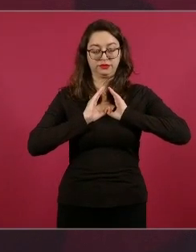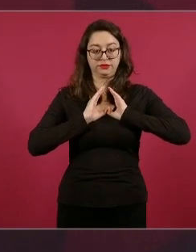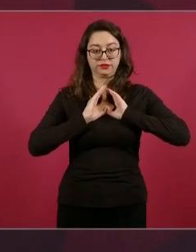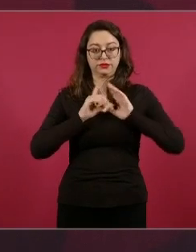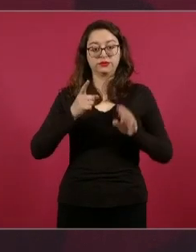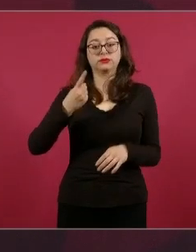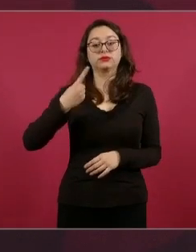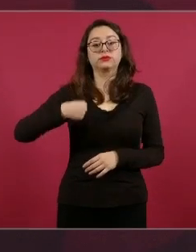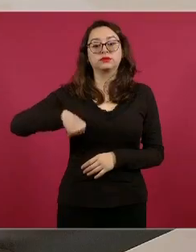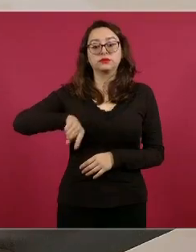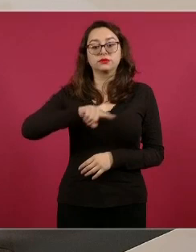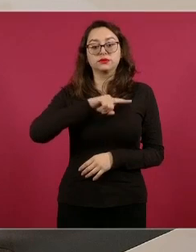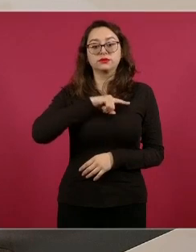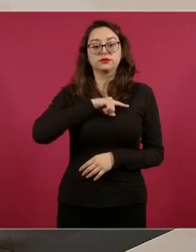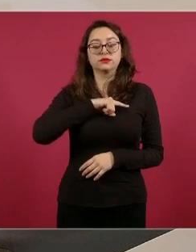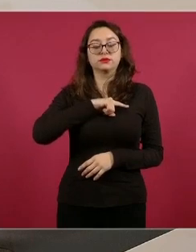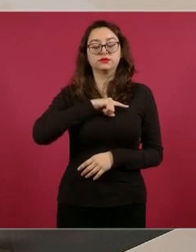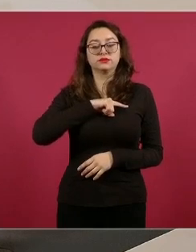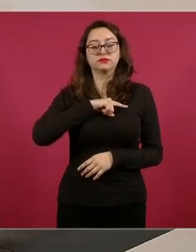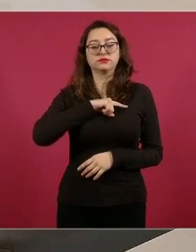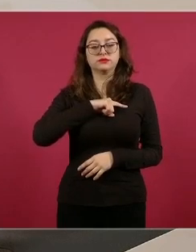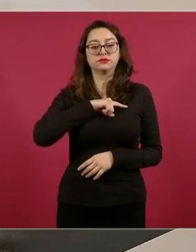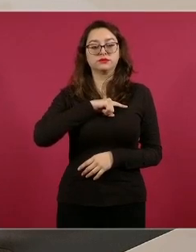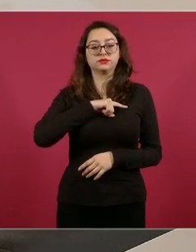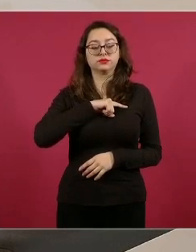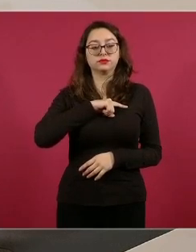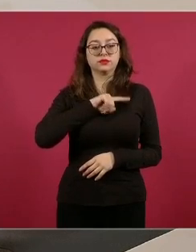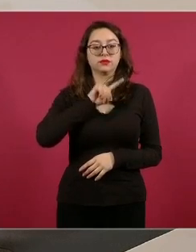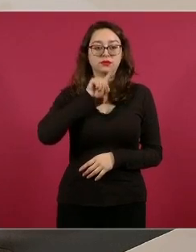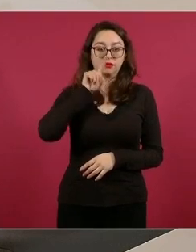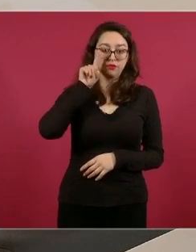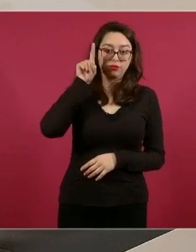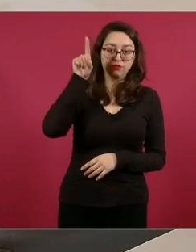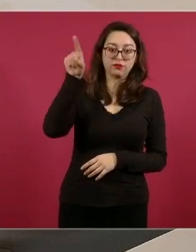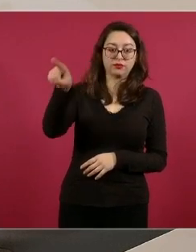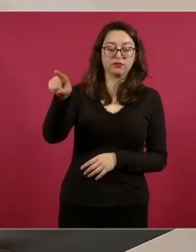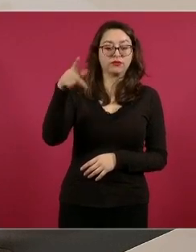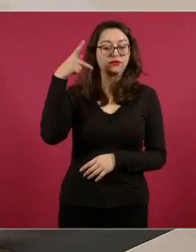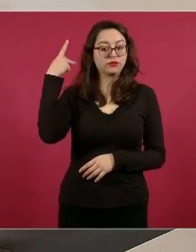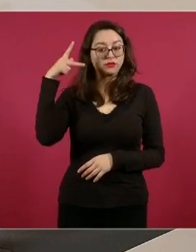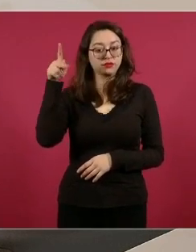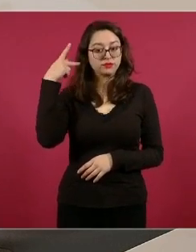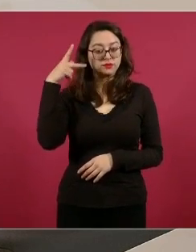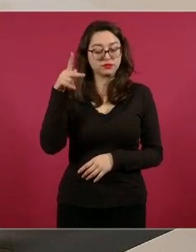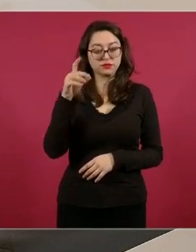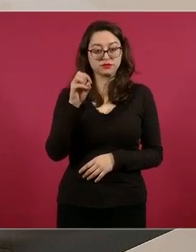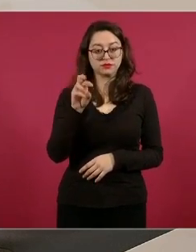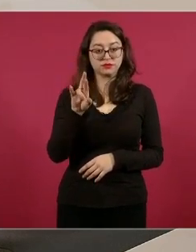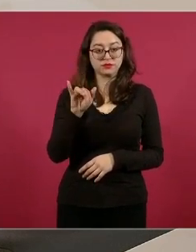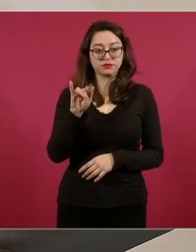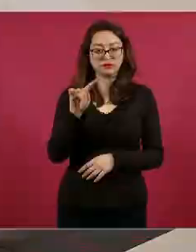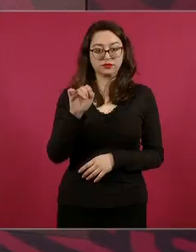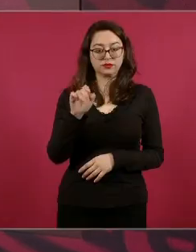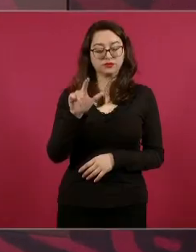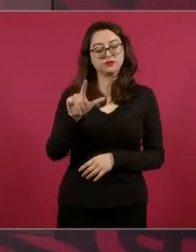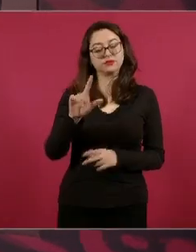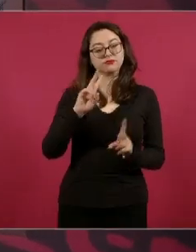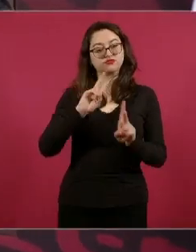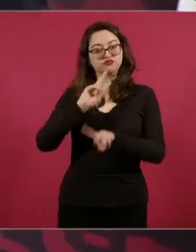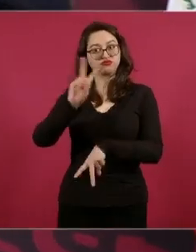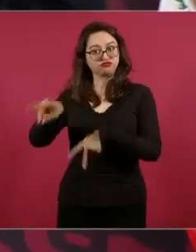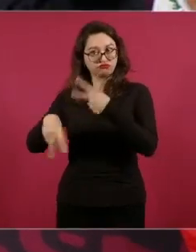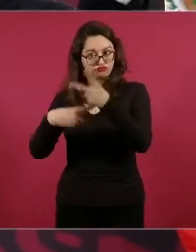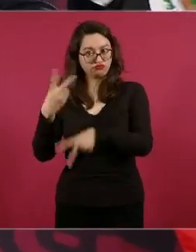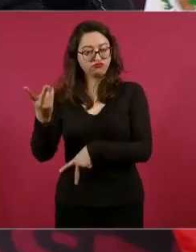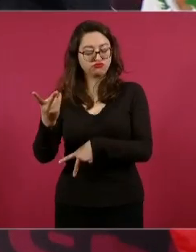vamos a ir a Oriental Puebla, porque ya se